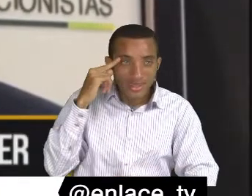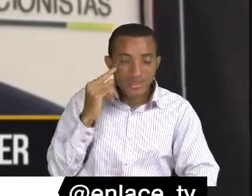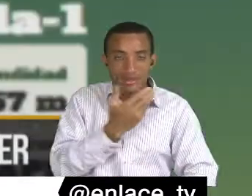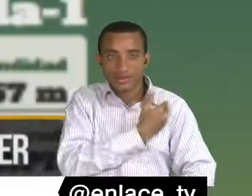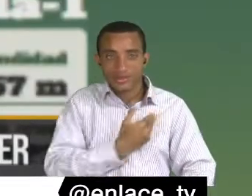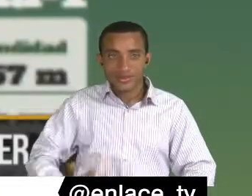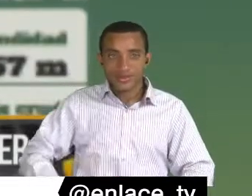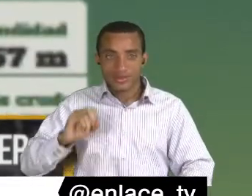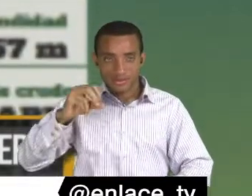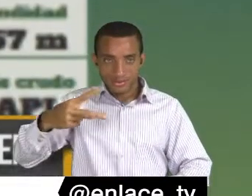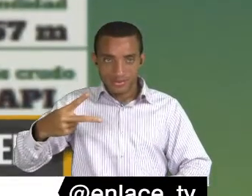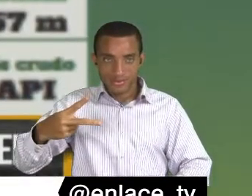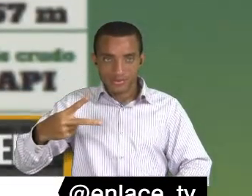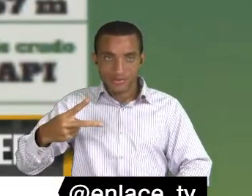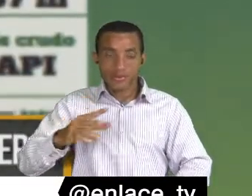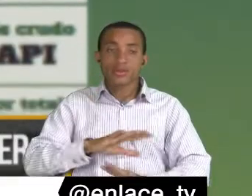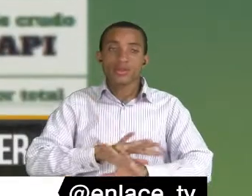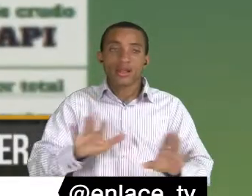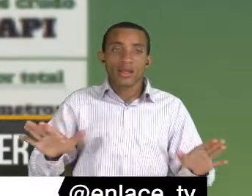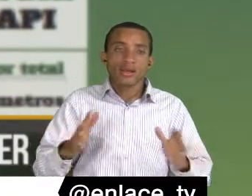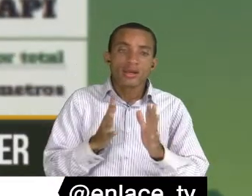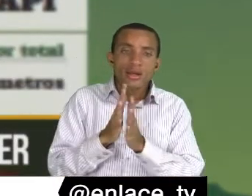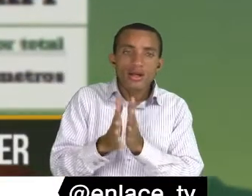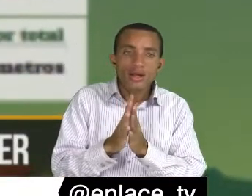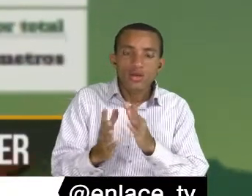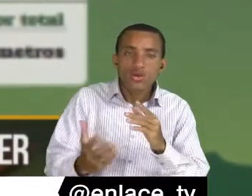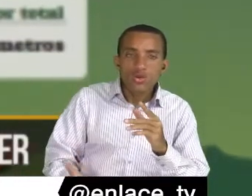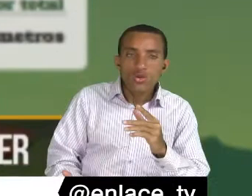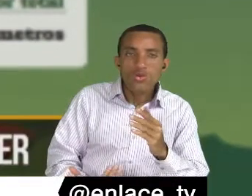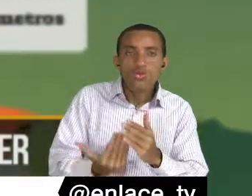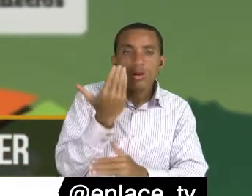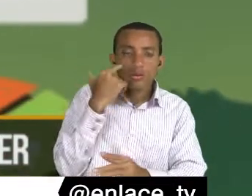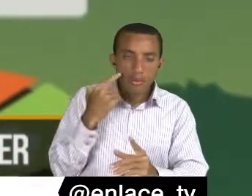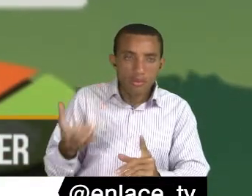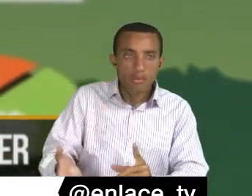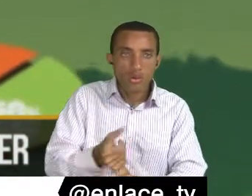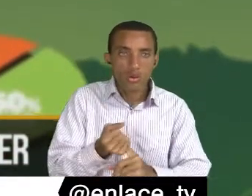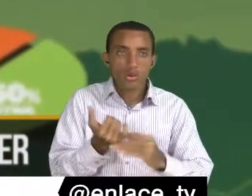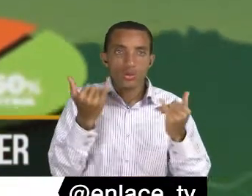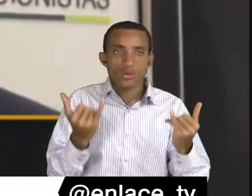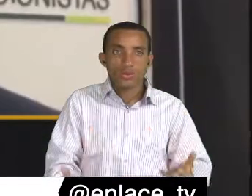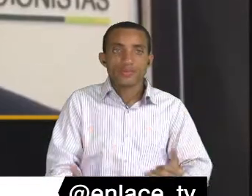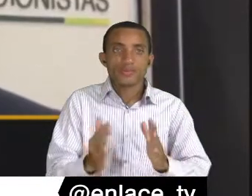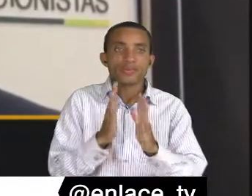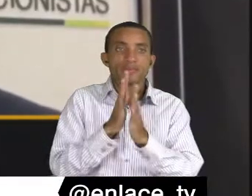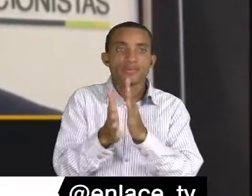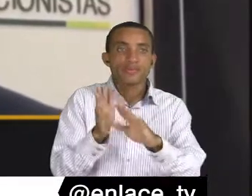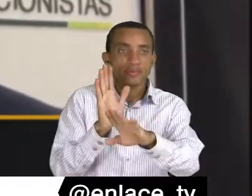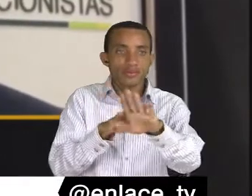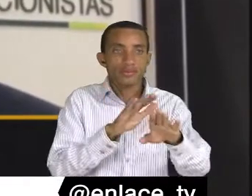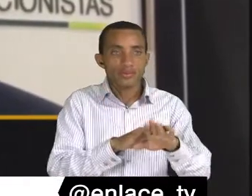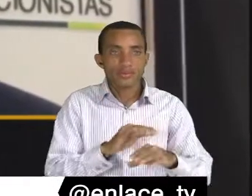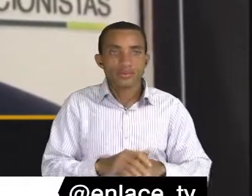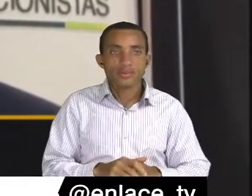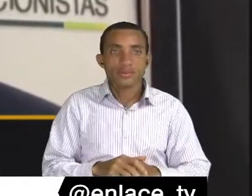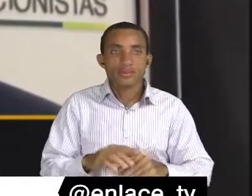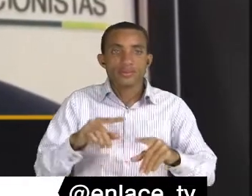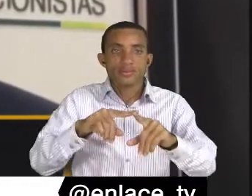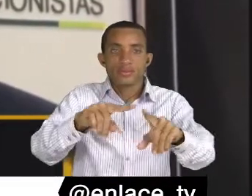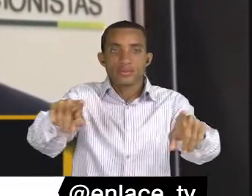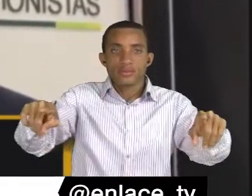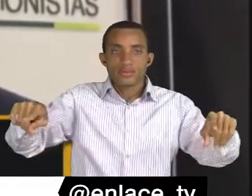de Ecopetrol, anunció el descubrimiento de un nuevo pozo en Santander. En el día de hoy estamos anunciando el descubrimiento del pozo